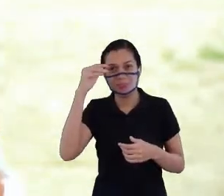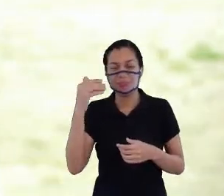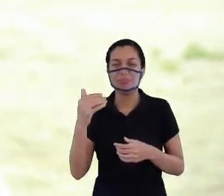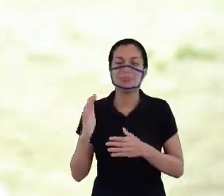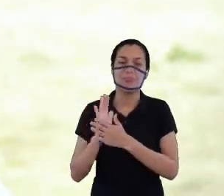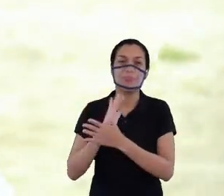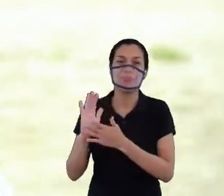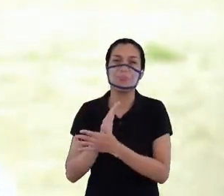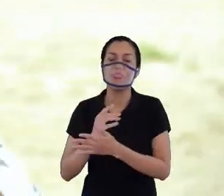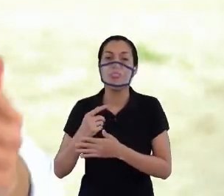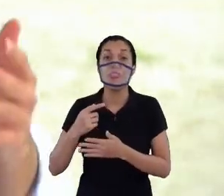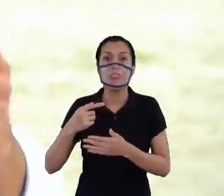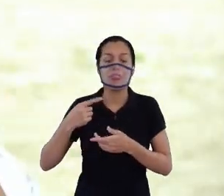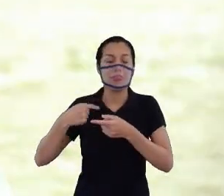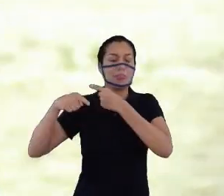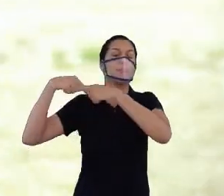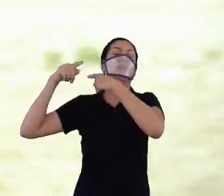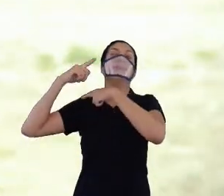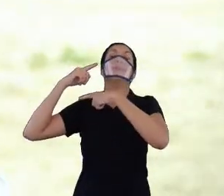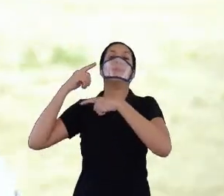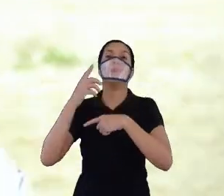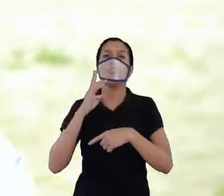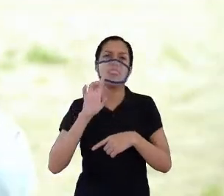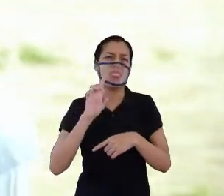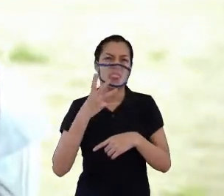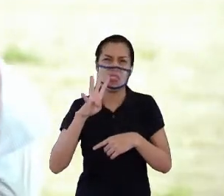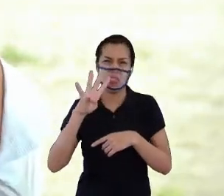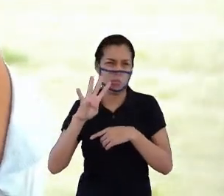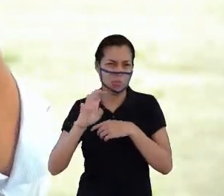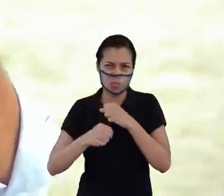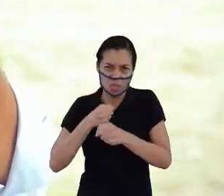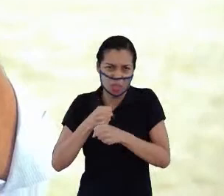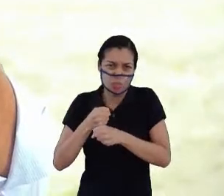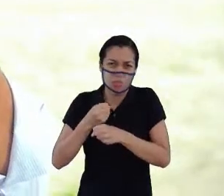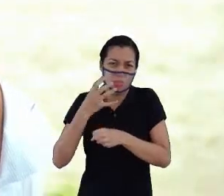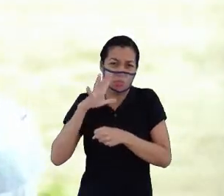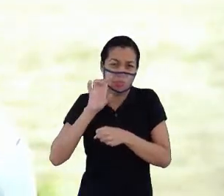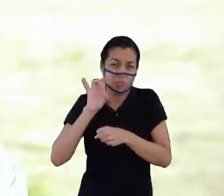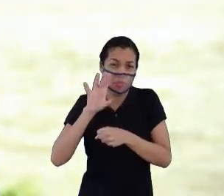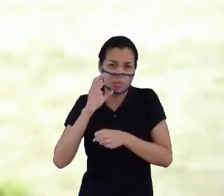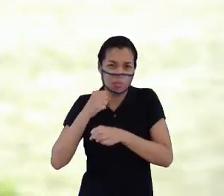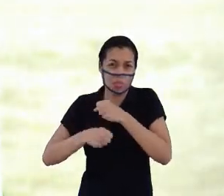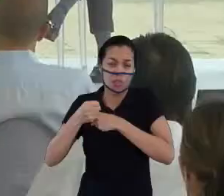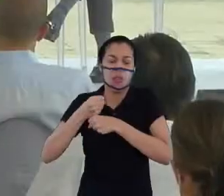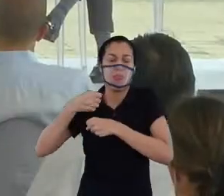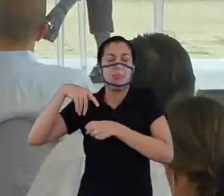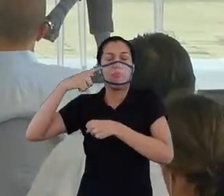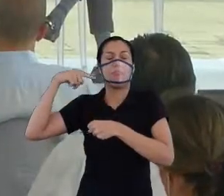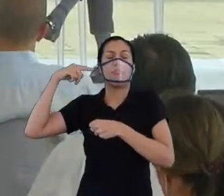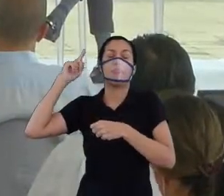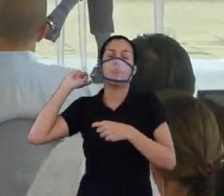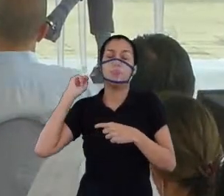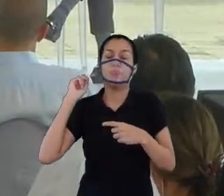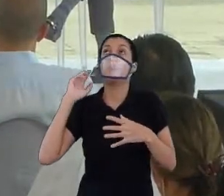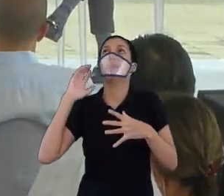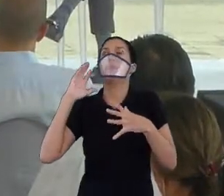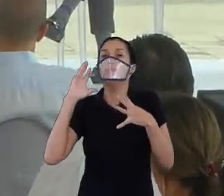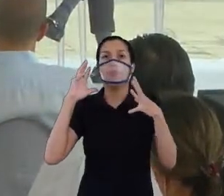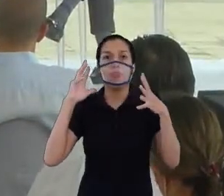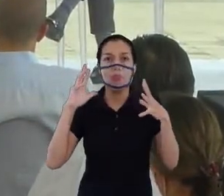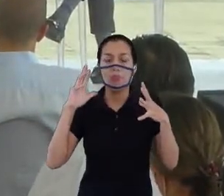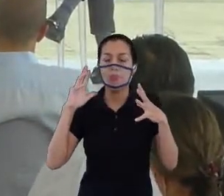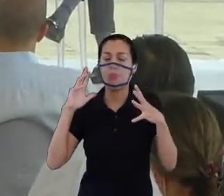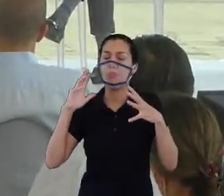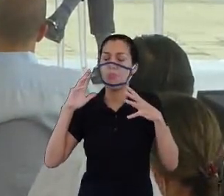Elsa en su intervención, unos 14, 15 años nada más, vemos el cambio que ha tenido Barranquilla, que ha tenido el Departamento del Atlántico.